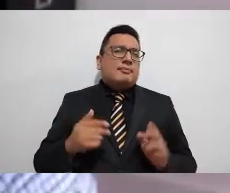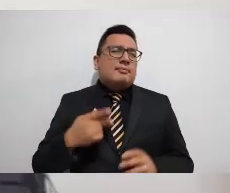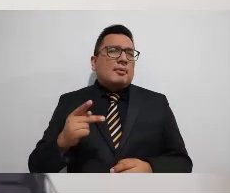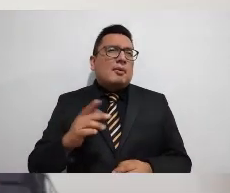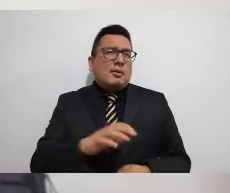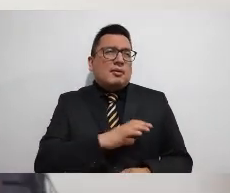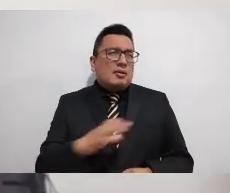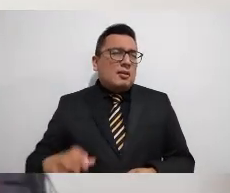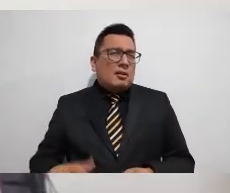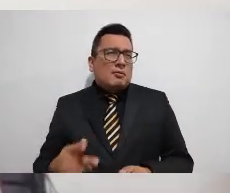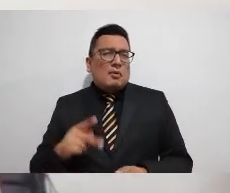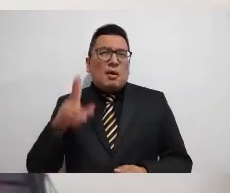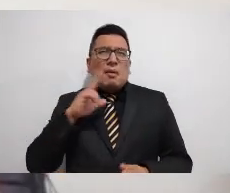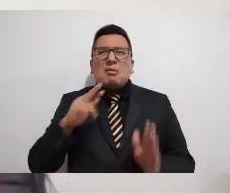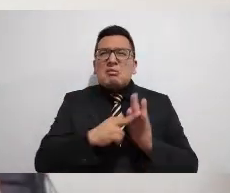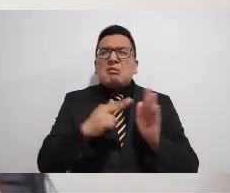Ok,